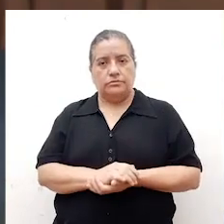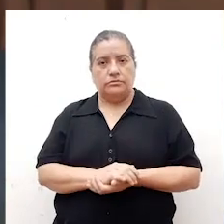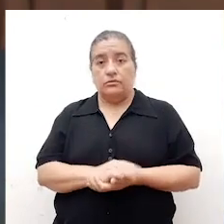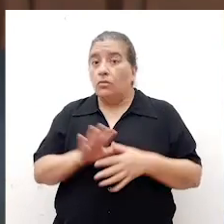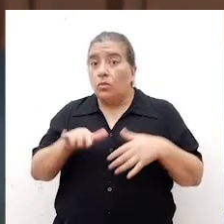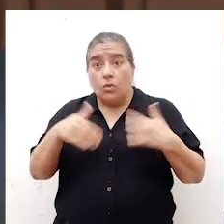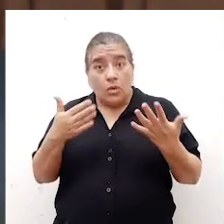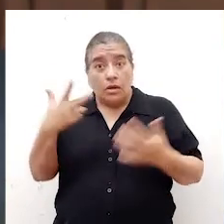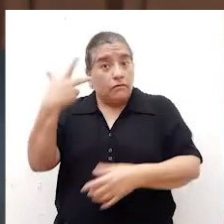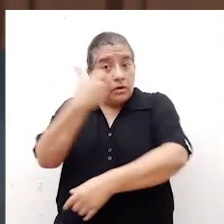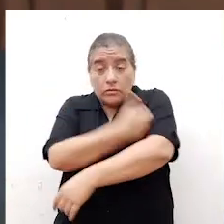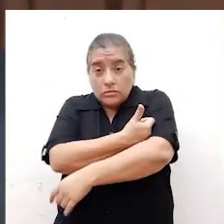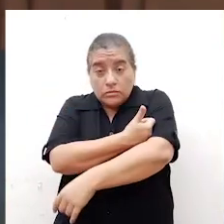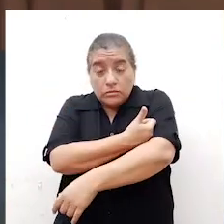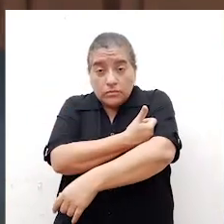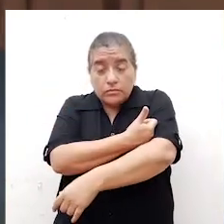trabajadores